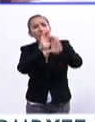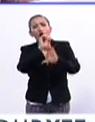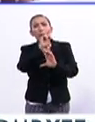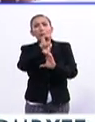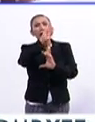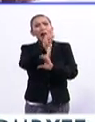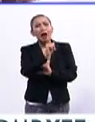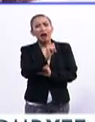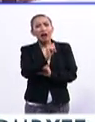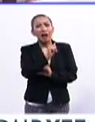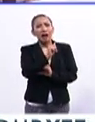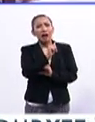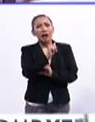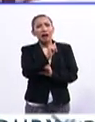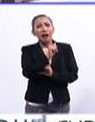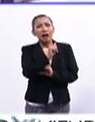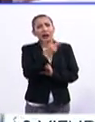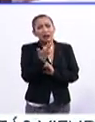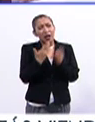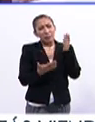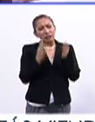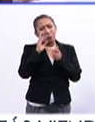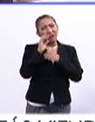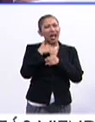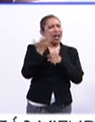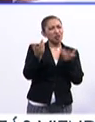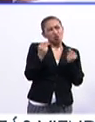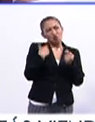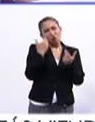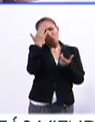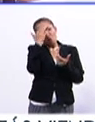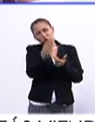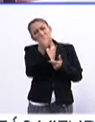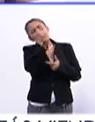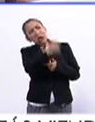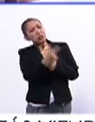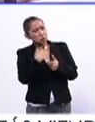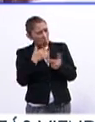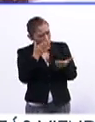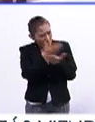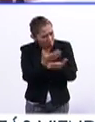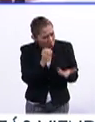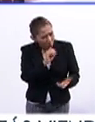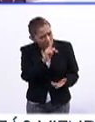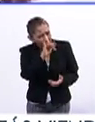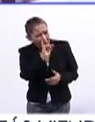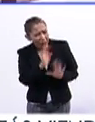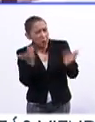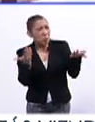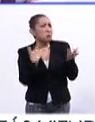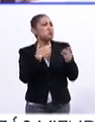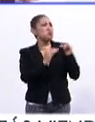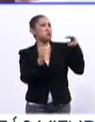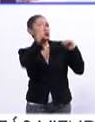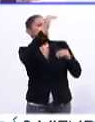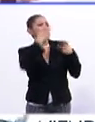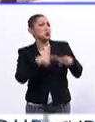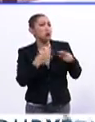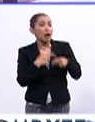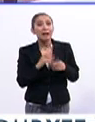lo vemos algo lejano o no le vemos un significado de equilibrio sí